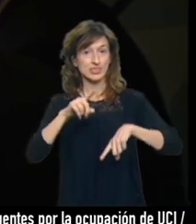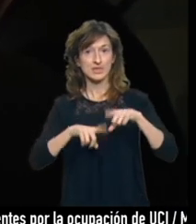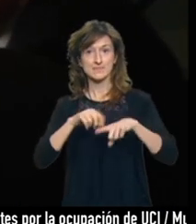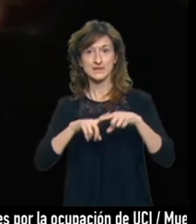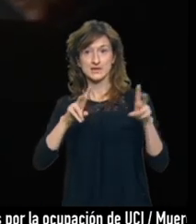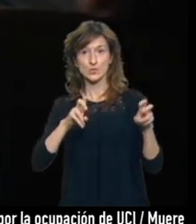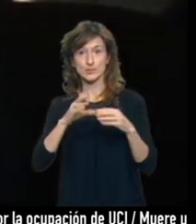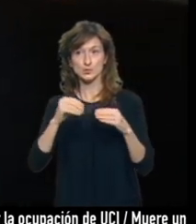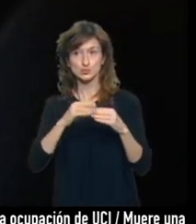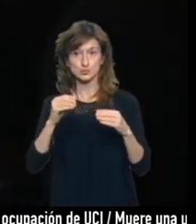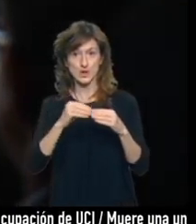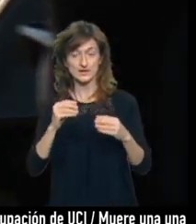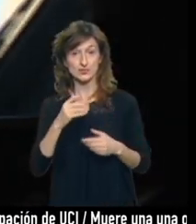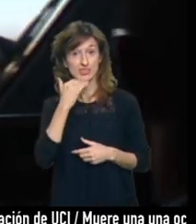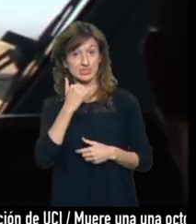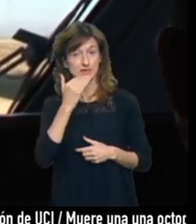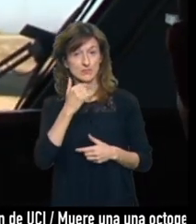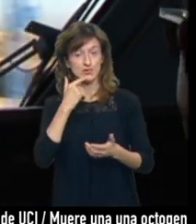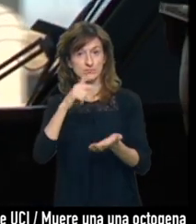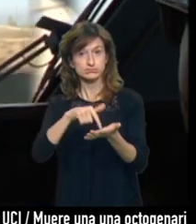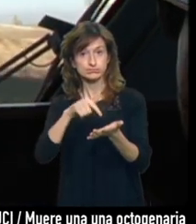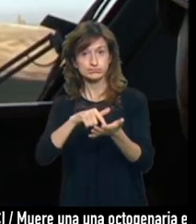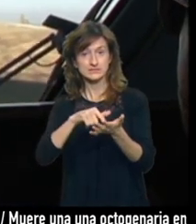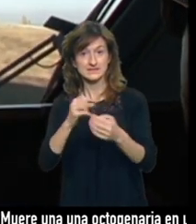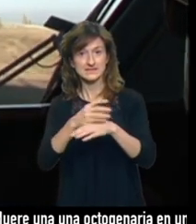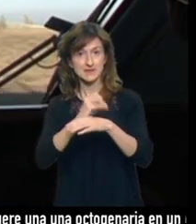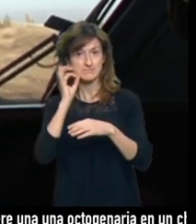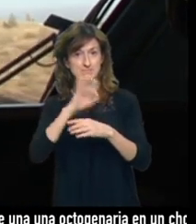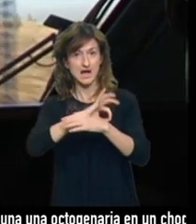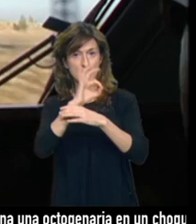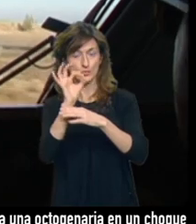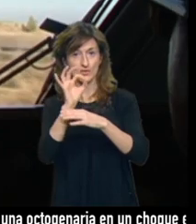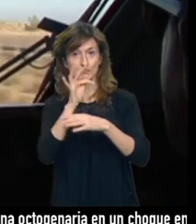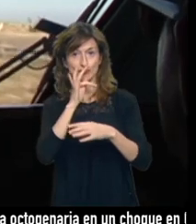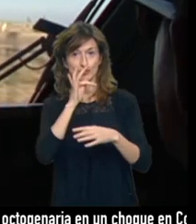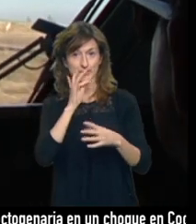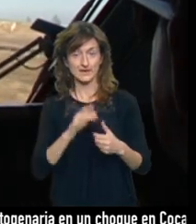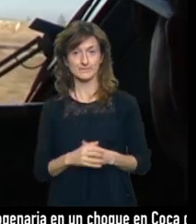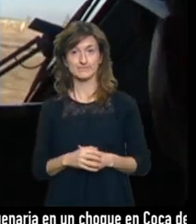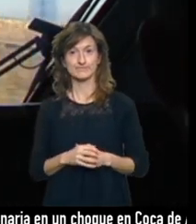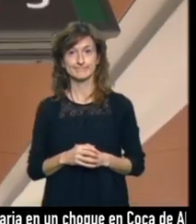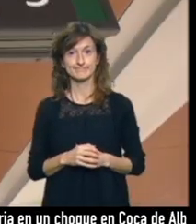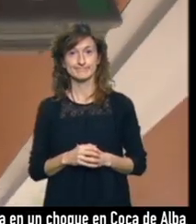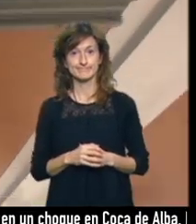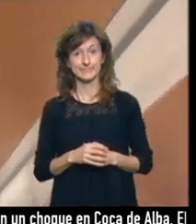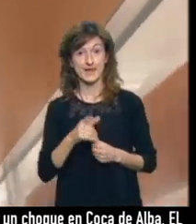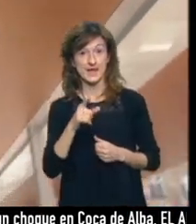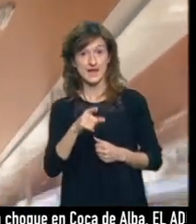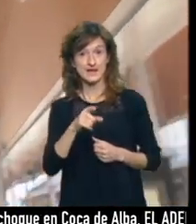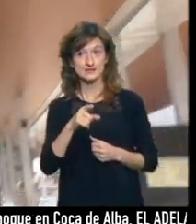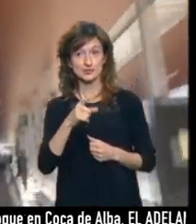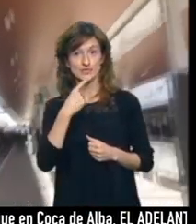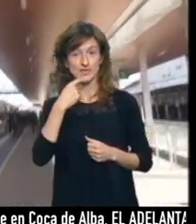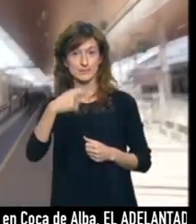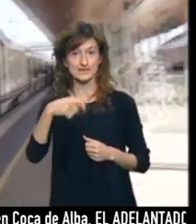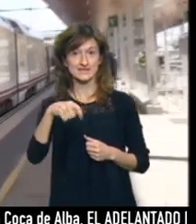captando nuevos usuarios. Zamora reclama el tren madrugador, que por ahora no se ha puesto en servicio, lo que ha motivado la ausencia